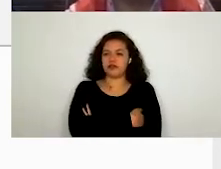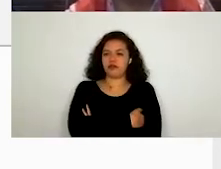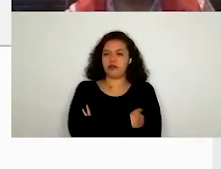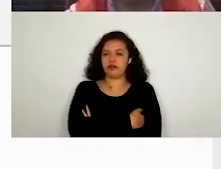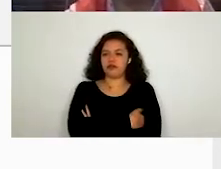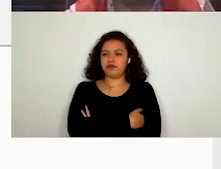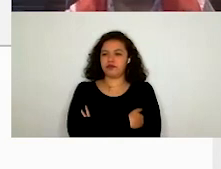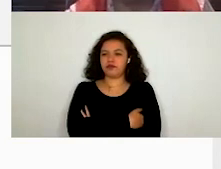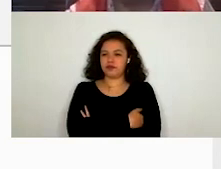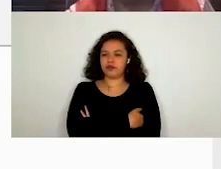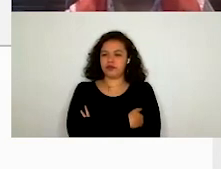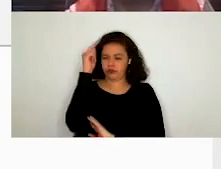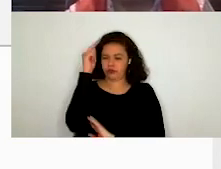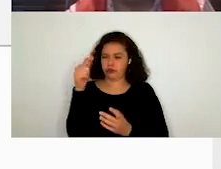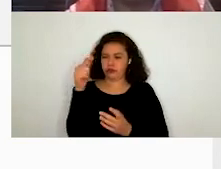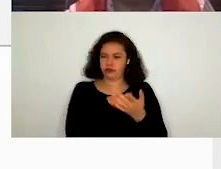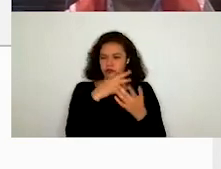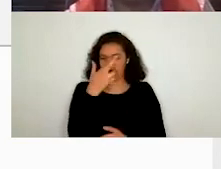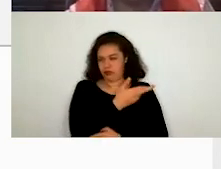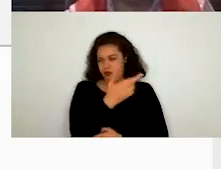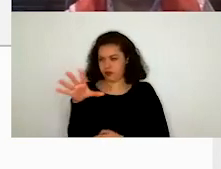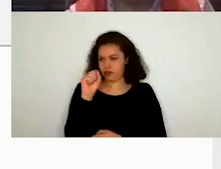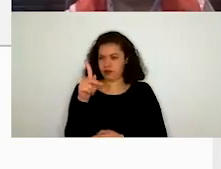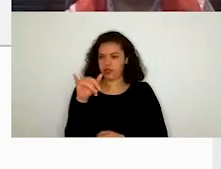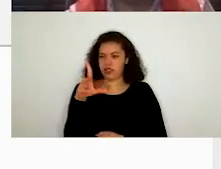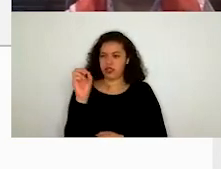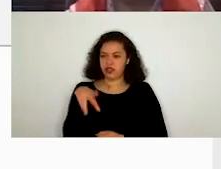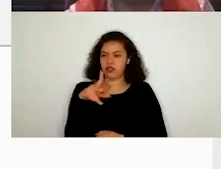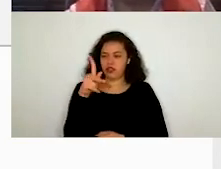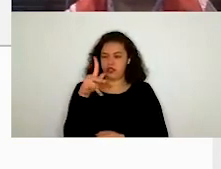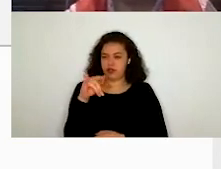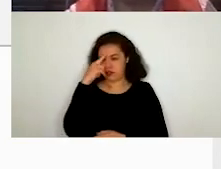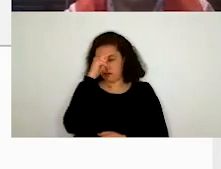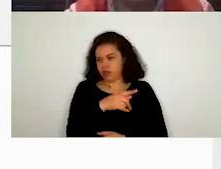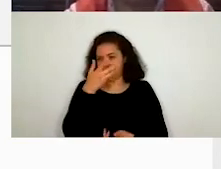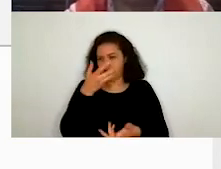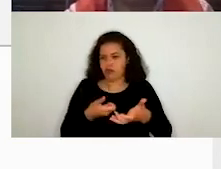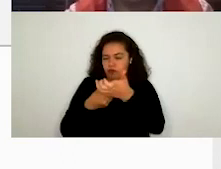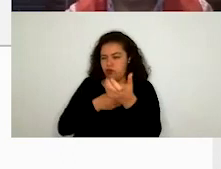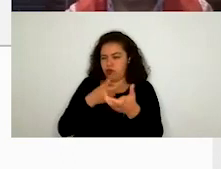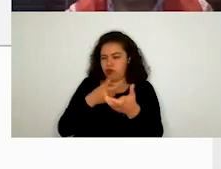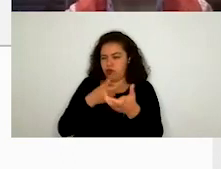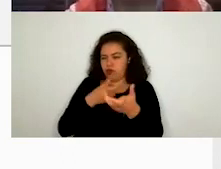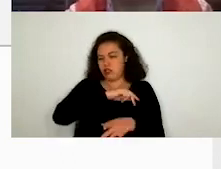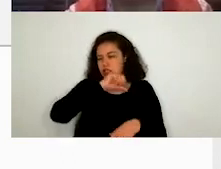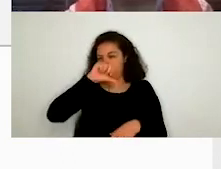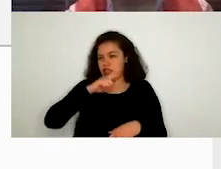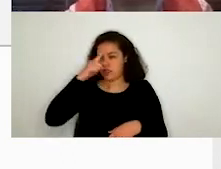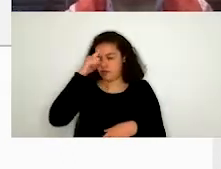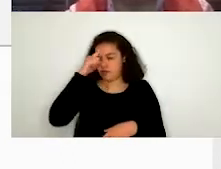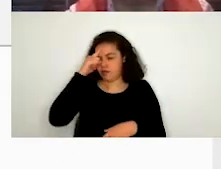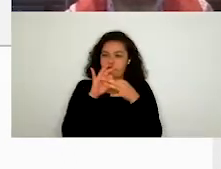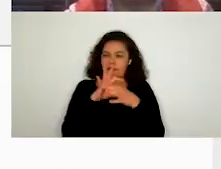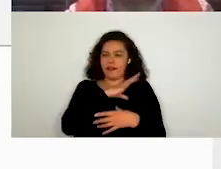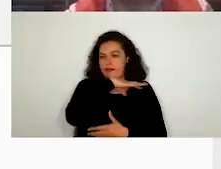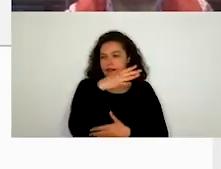inmueble denominado Restaurante Epsilon P cuenta con el siguiente equipamiento contra incendio. ¿Y qué hacemos aquí? Vamos a describir de una manera muy